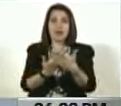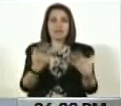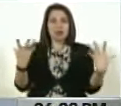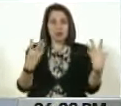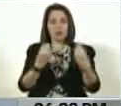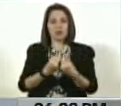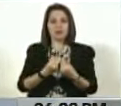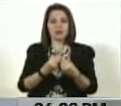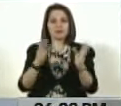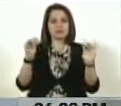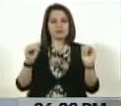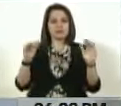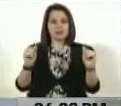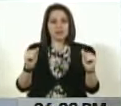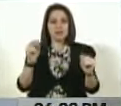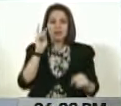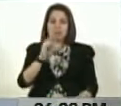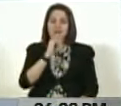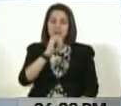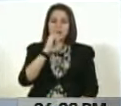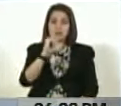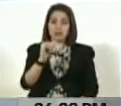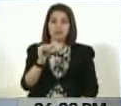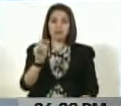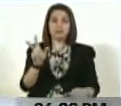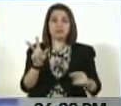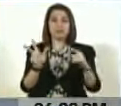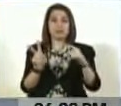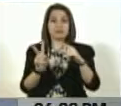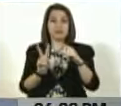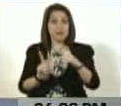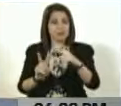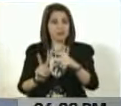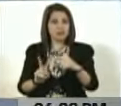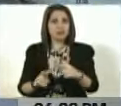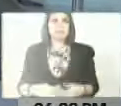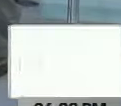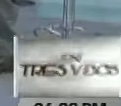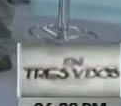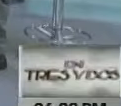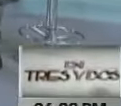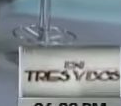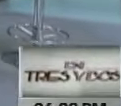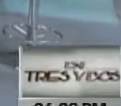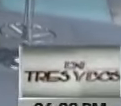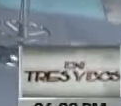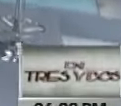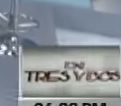Nos despedimos. Siga disfrutando de la mejor programación que les ofrece su canal, Venezolana de Televisión. Feliz tarde.